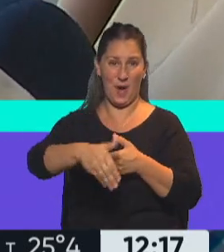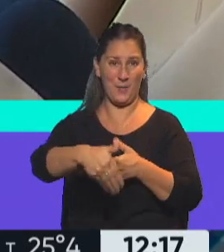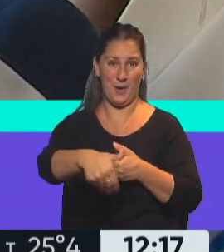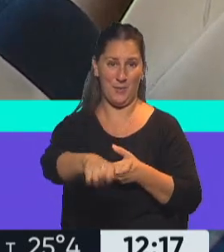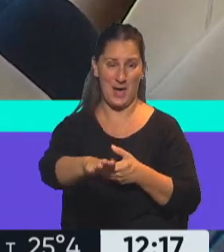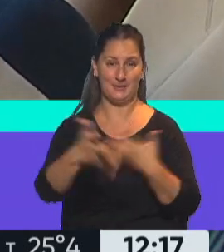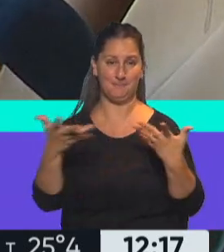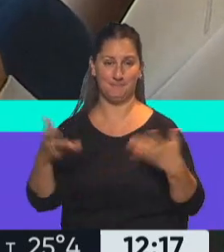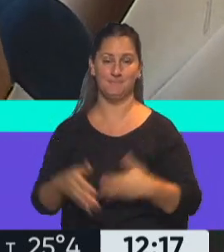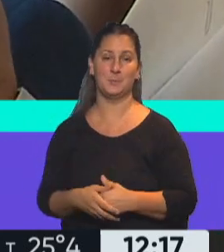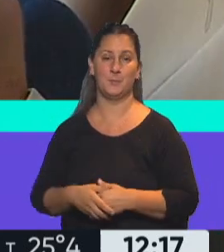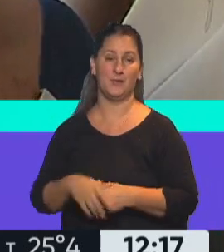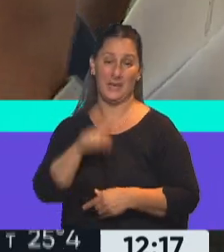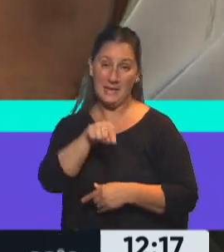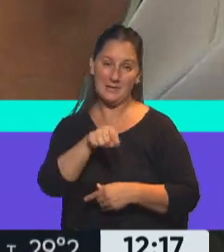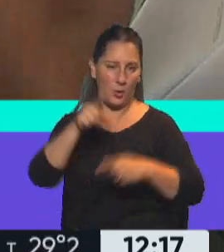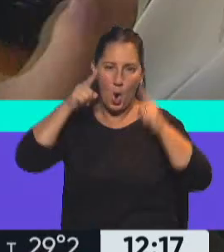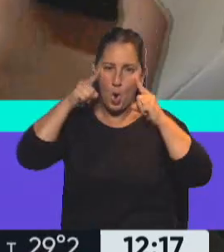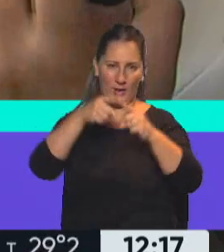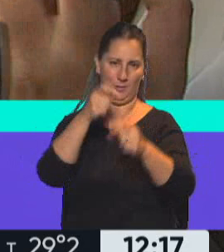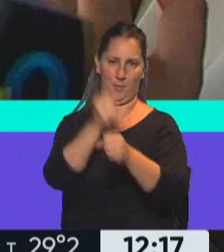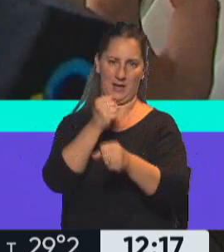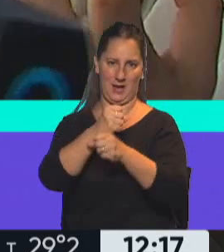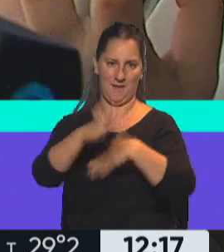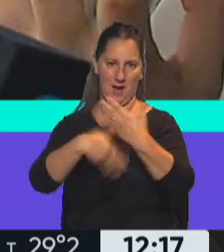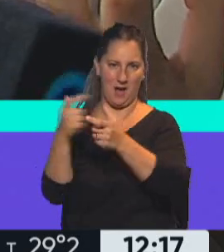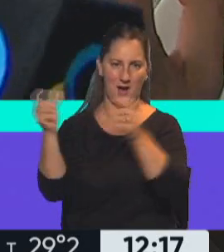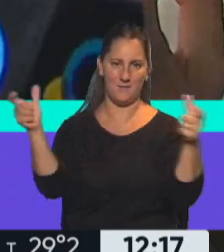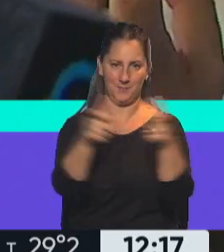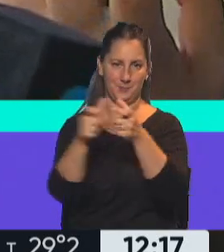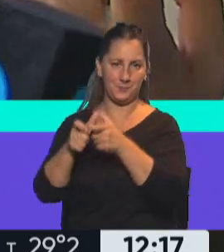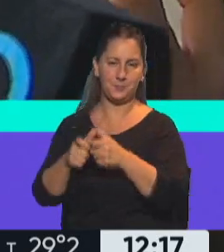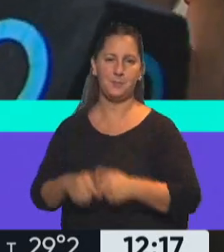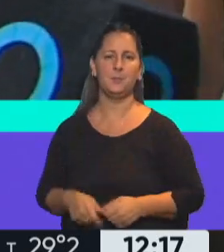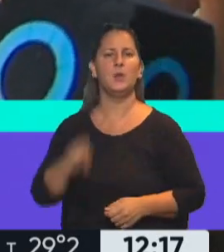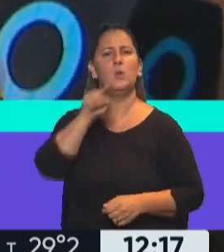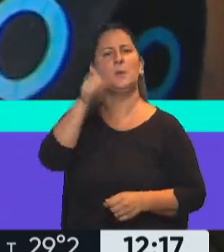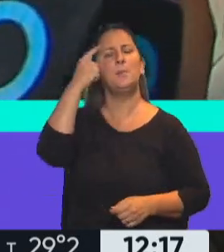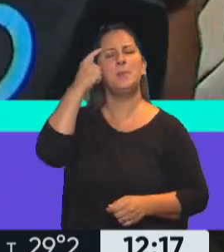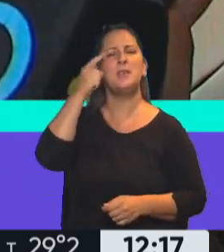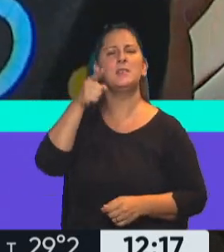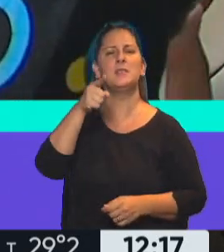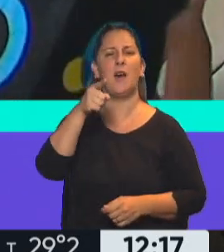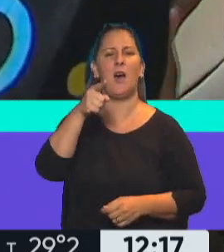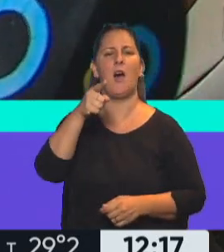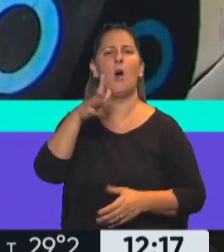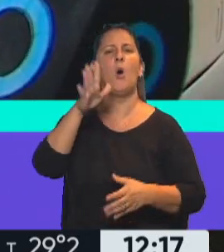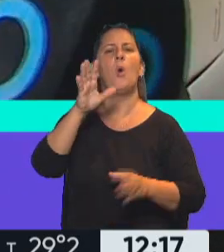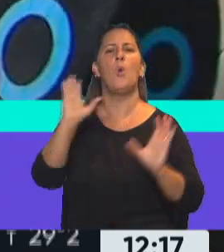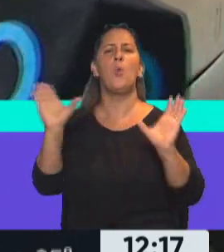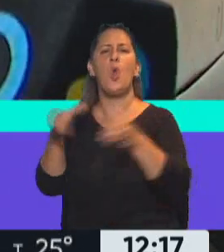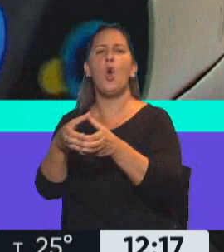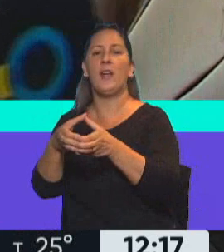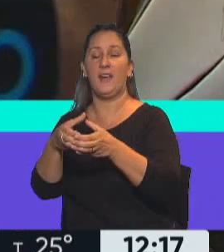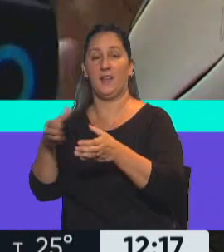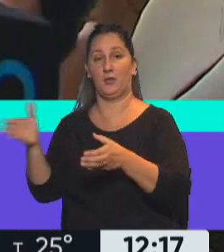que, bueno, vamos a trabajar en ese sentido. ¿Cómo piensa usted que va a terminar finalmente votando el bloque del